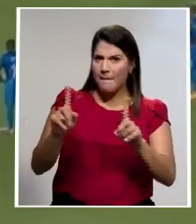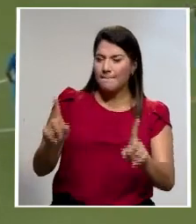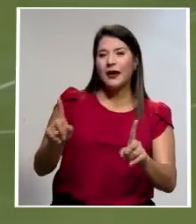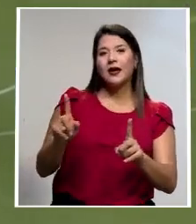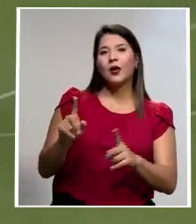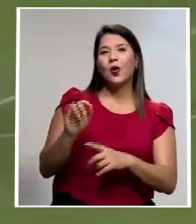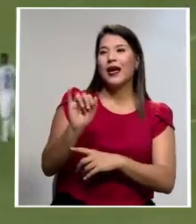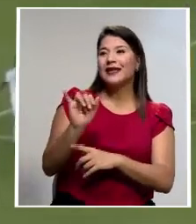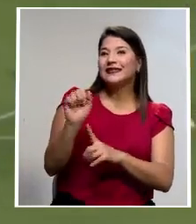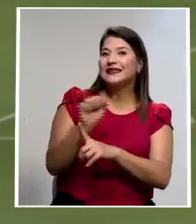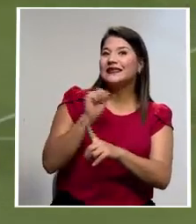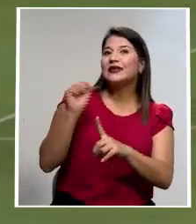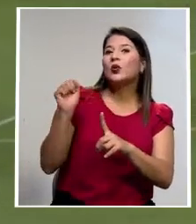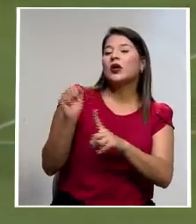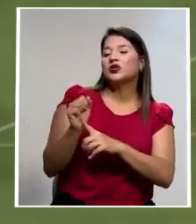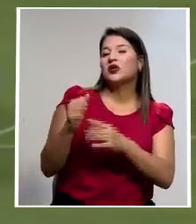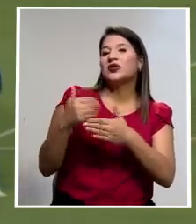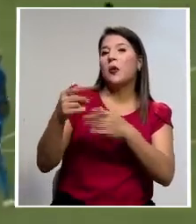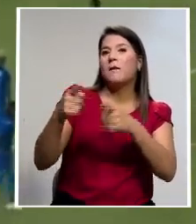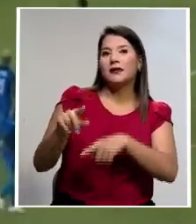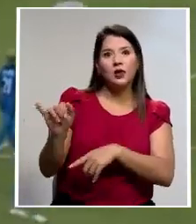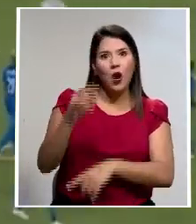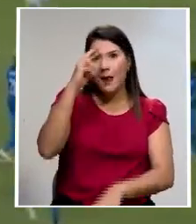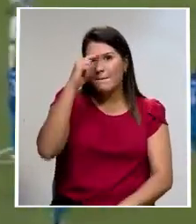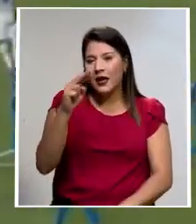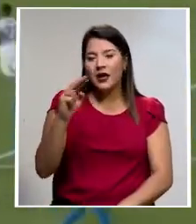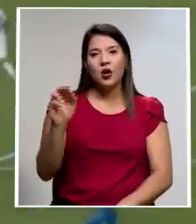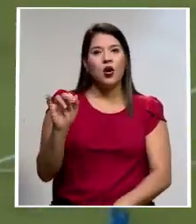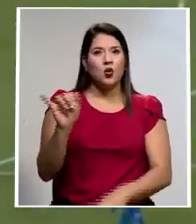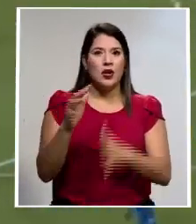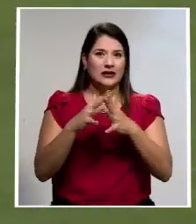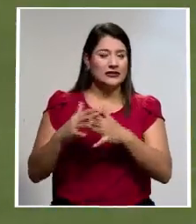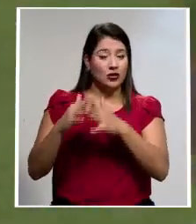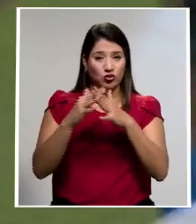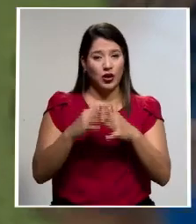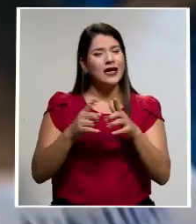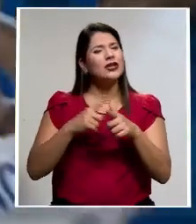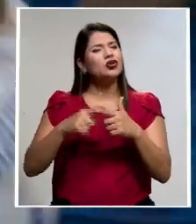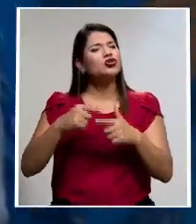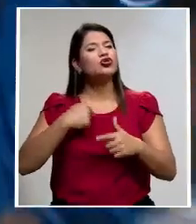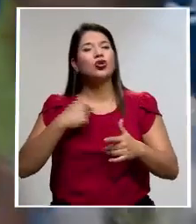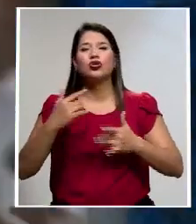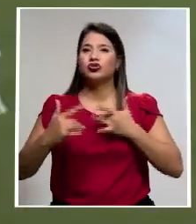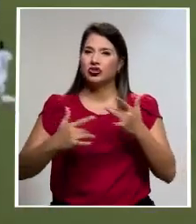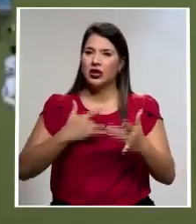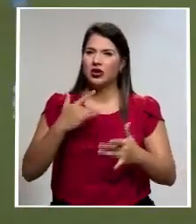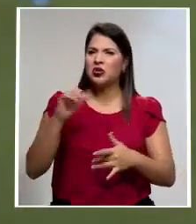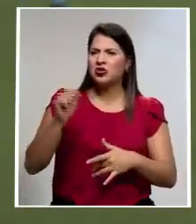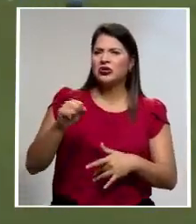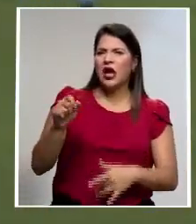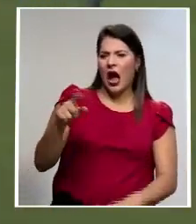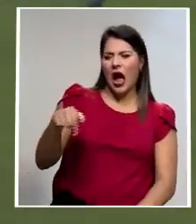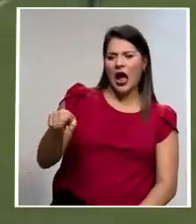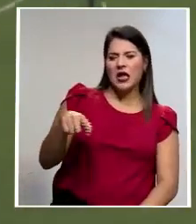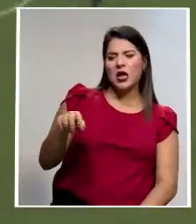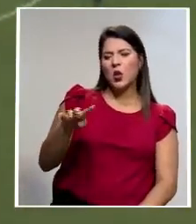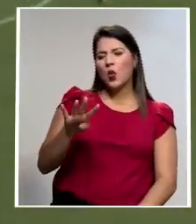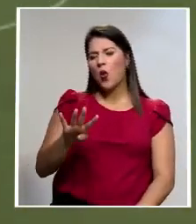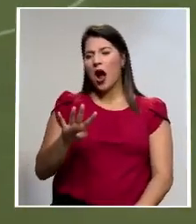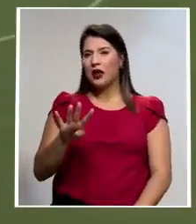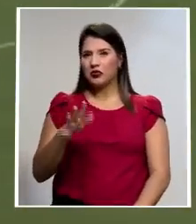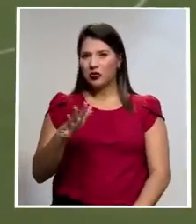ya después del resultado. México igual y Estados Unidos está muy, muy por encima. Entonces yo siento que sí hay cuatro de